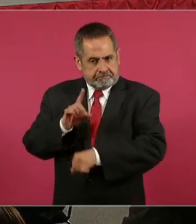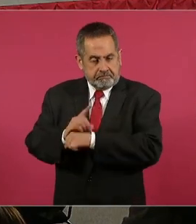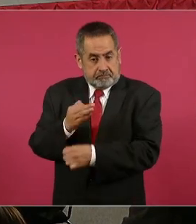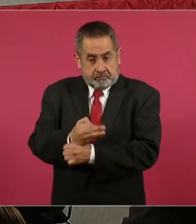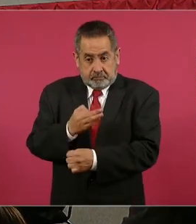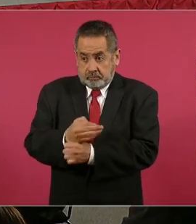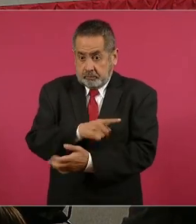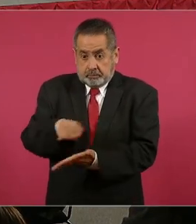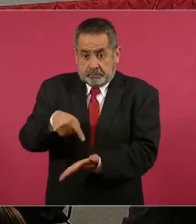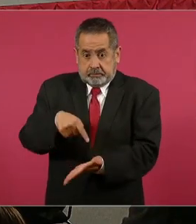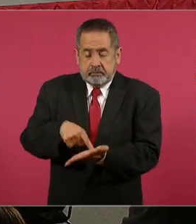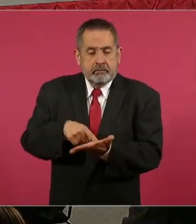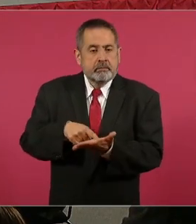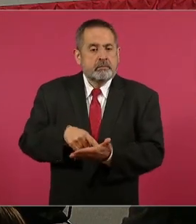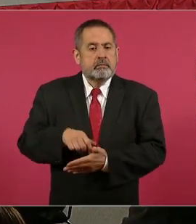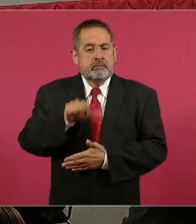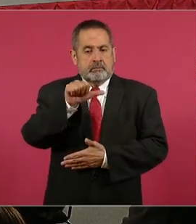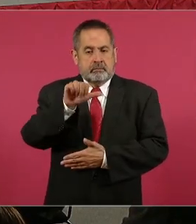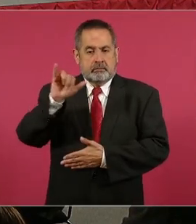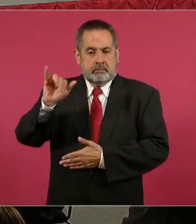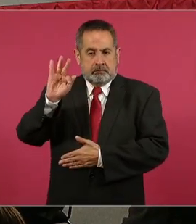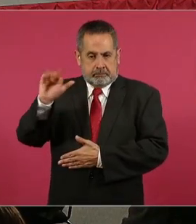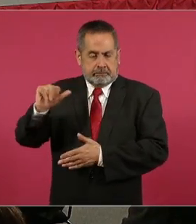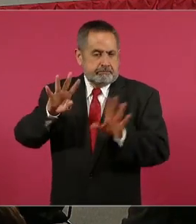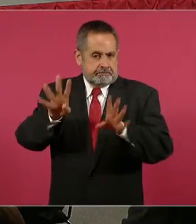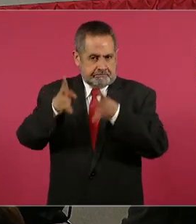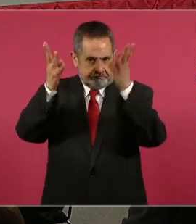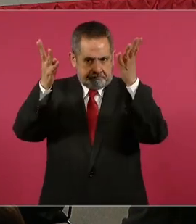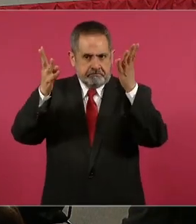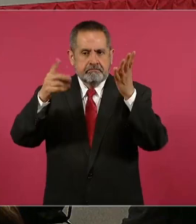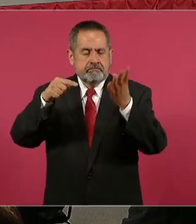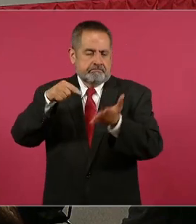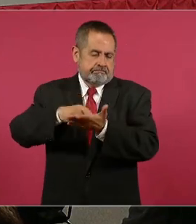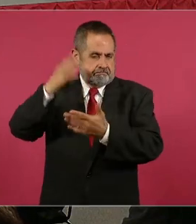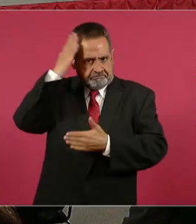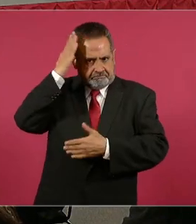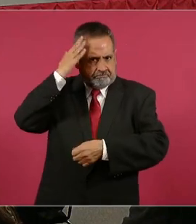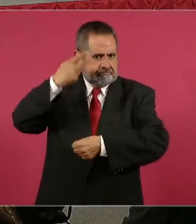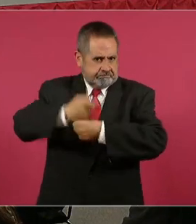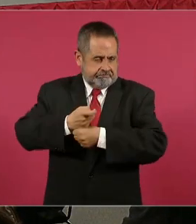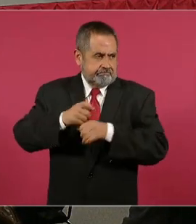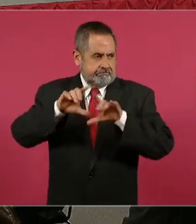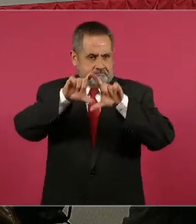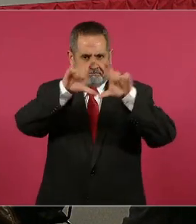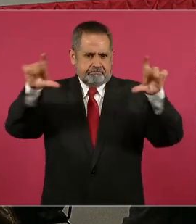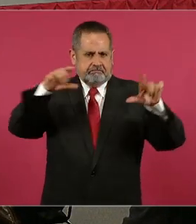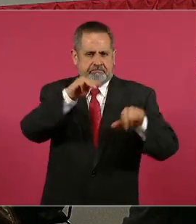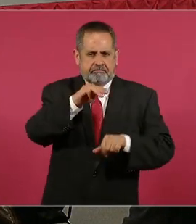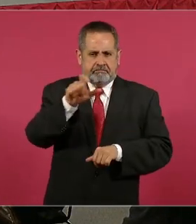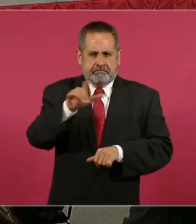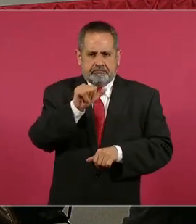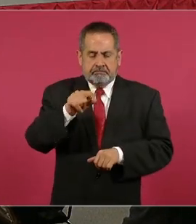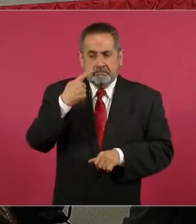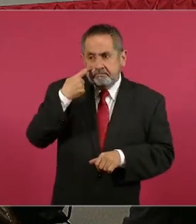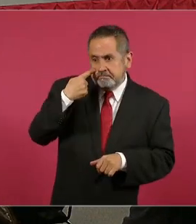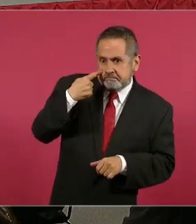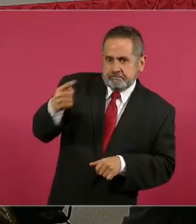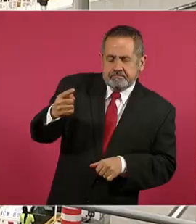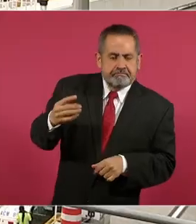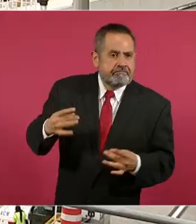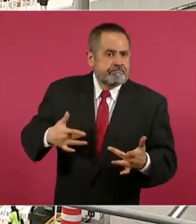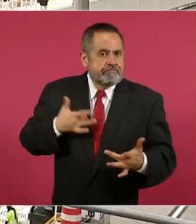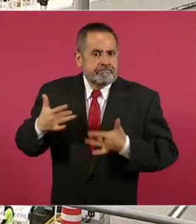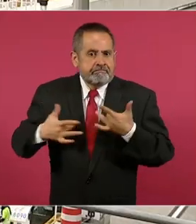del Aeropuerto Internacional Felipe Ángeles, nuestra base principal, para presenciar con entusiasmo y